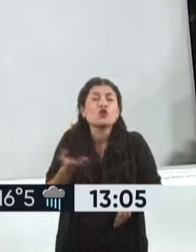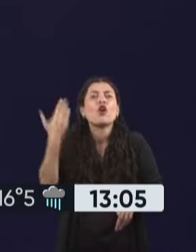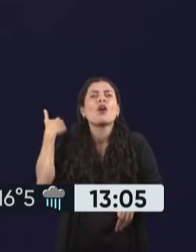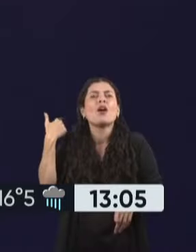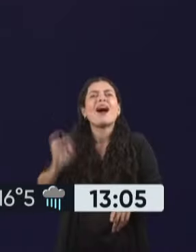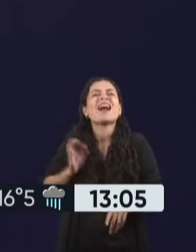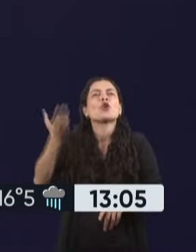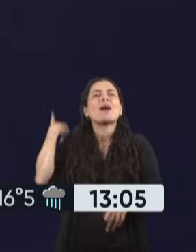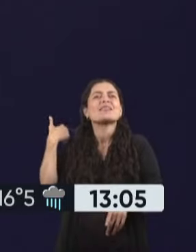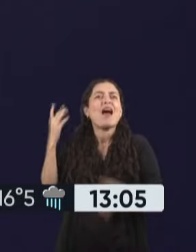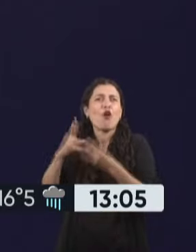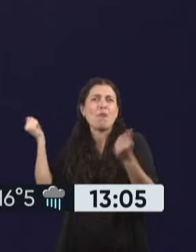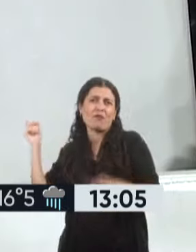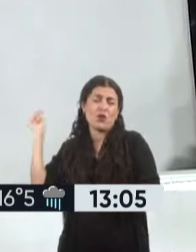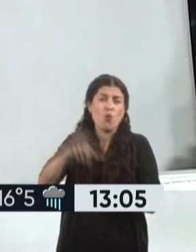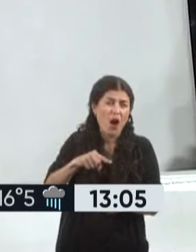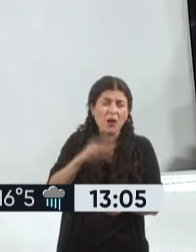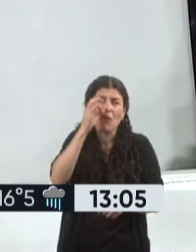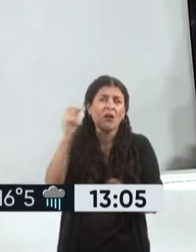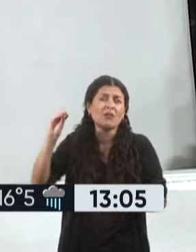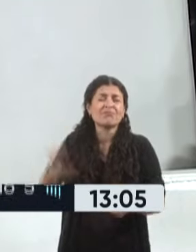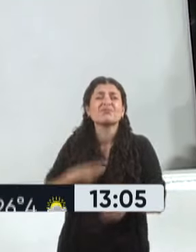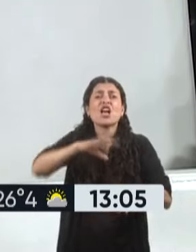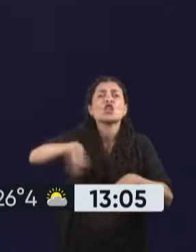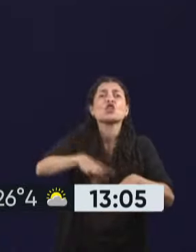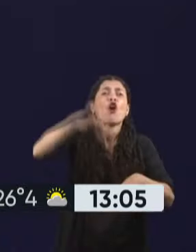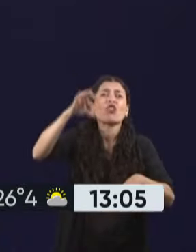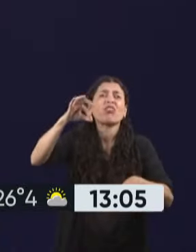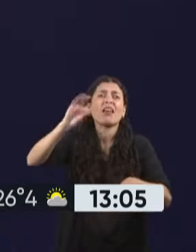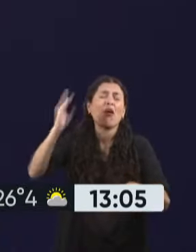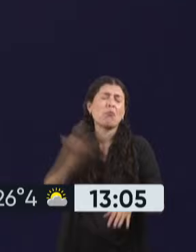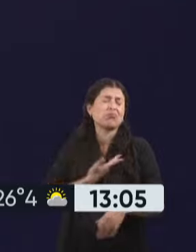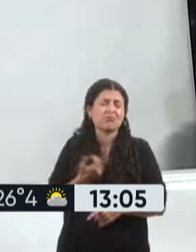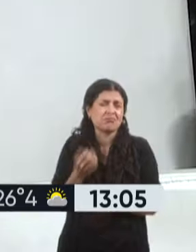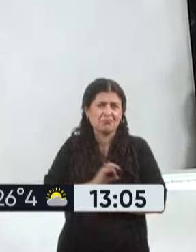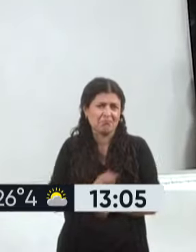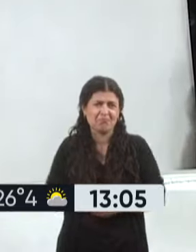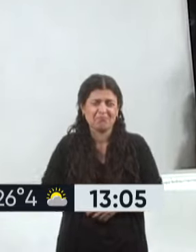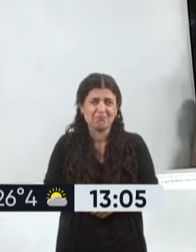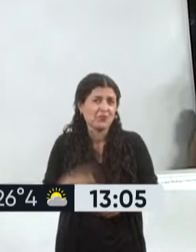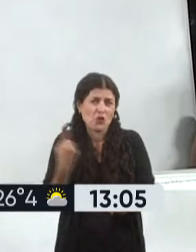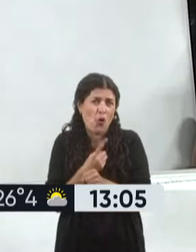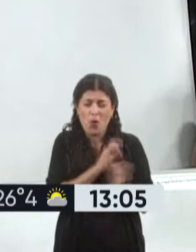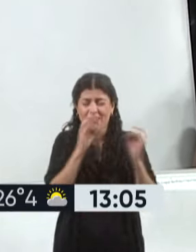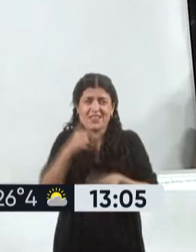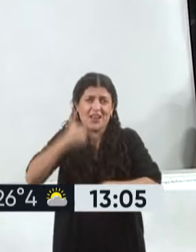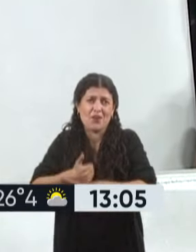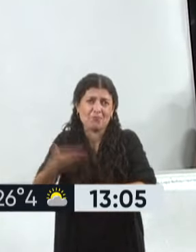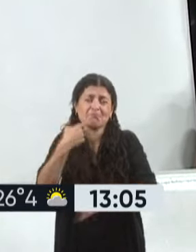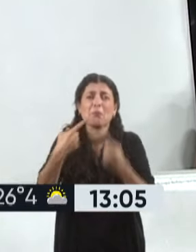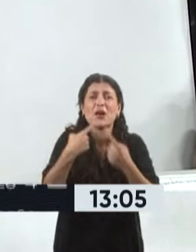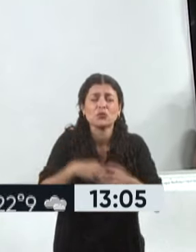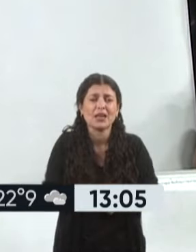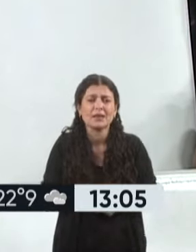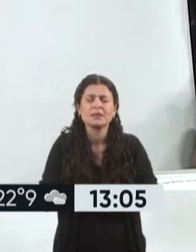no te No, dejan vengo afuera del siempre. sorteo? No salí sorteado, pero acá Te estamos. lo hacen a propósito, ¿eh? Vocero, preguntarle Estos manejan... si Mirá.